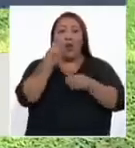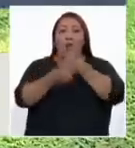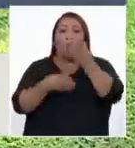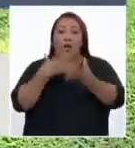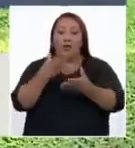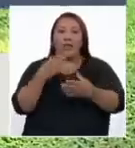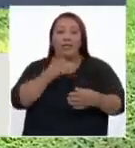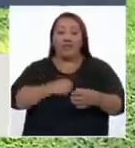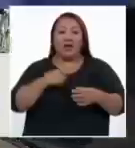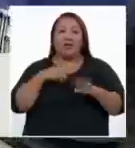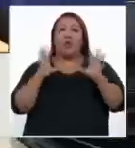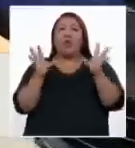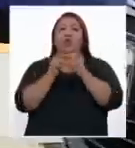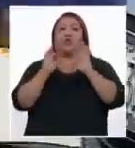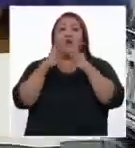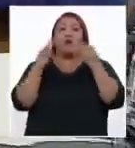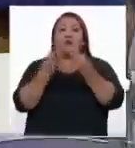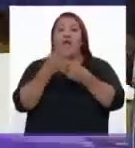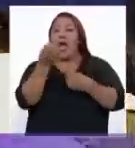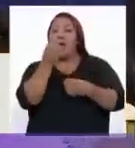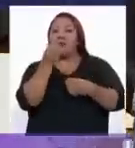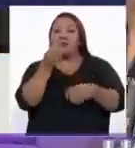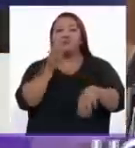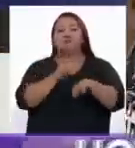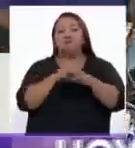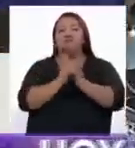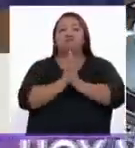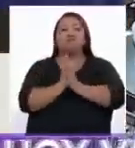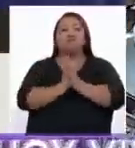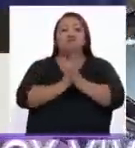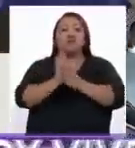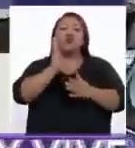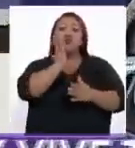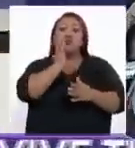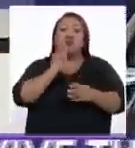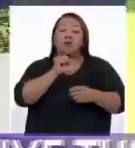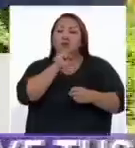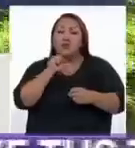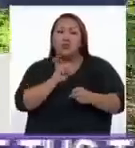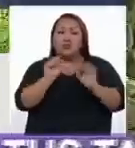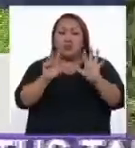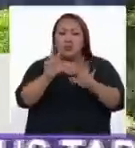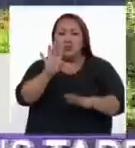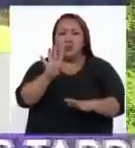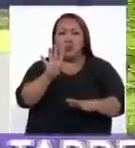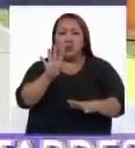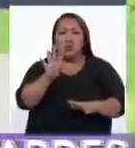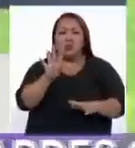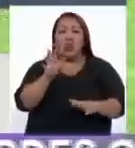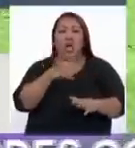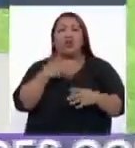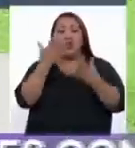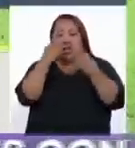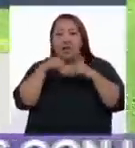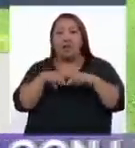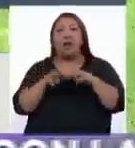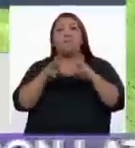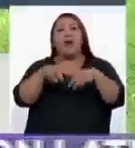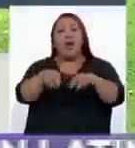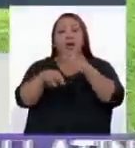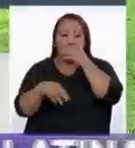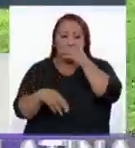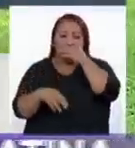acudió el sábado junto a su familia a almorzar y por pedido de su anciana madre de 84 años, quien quería ver el mar. Mi madre, por